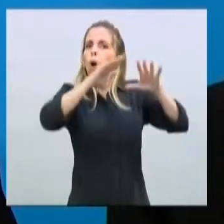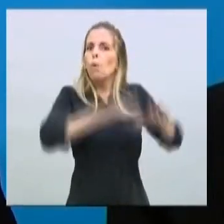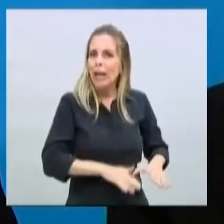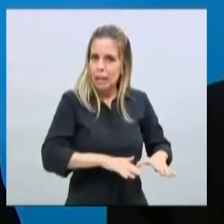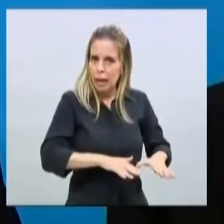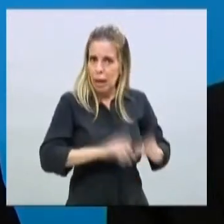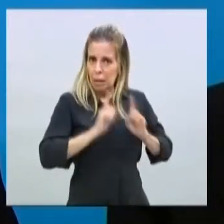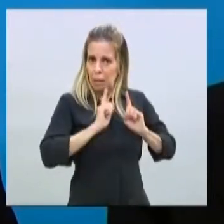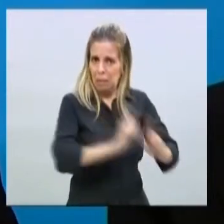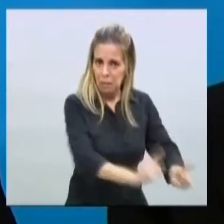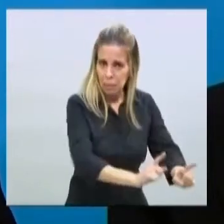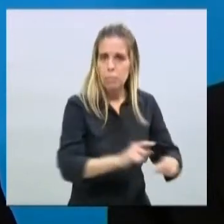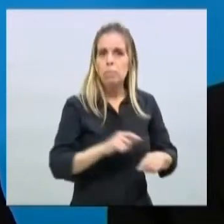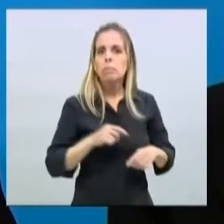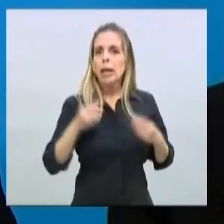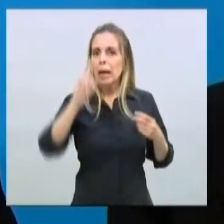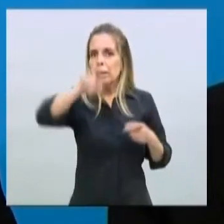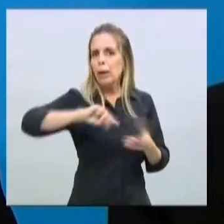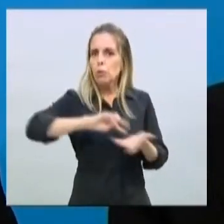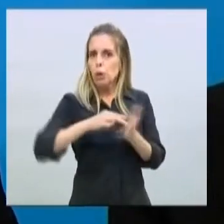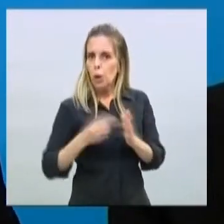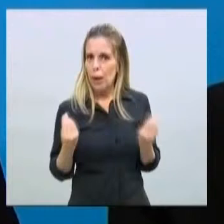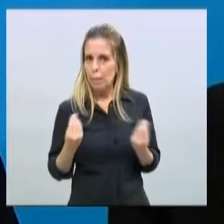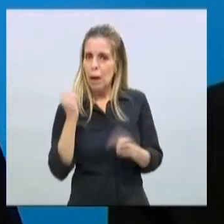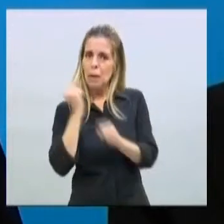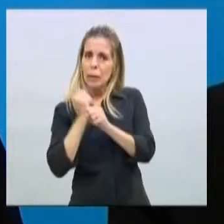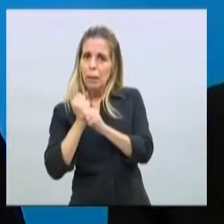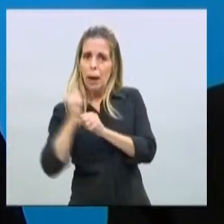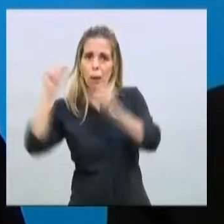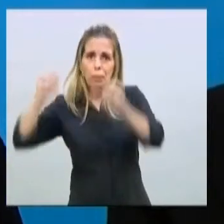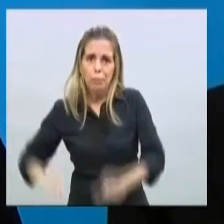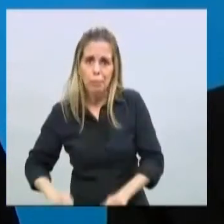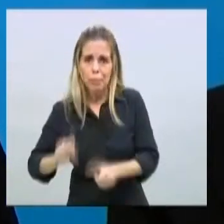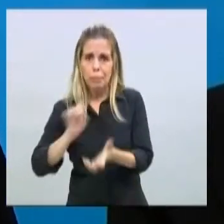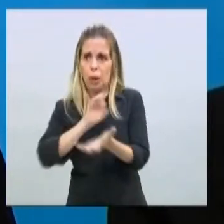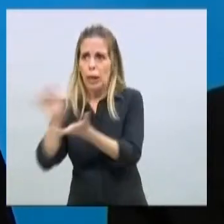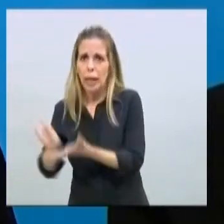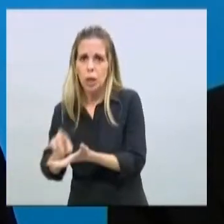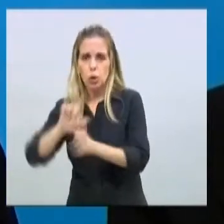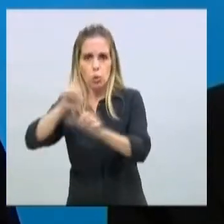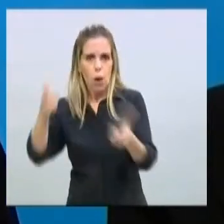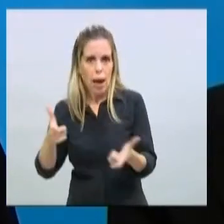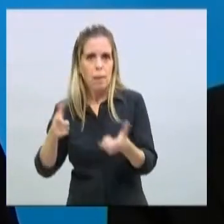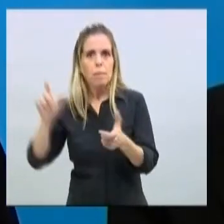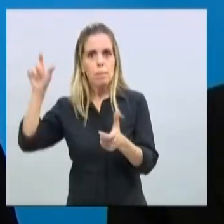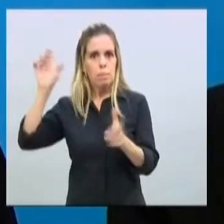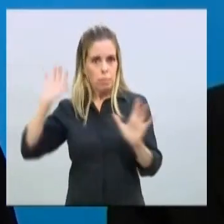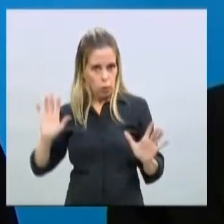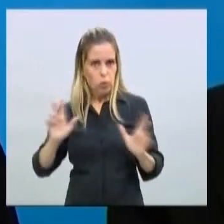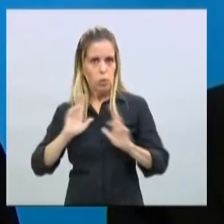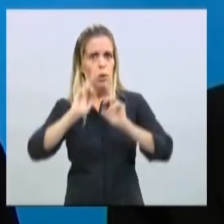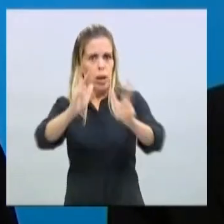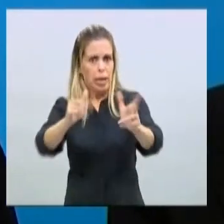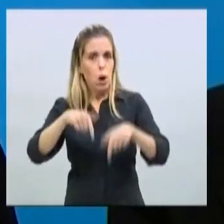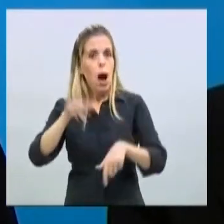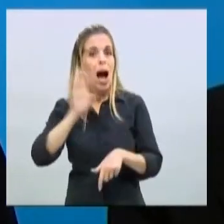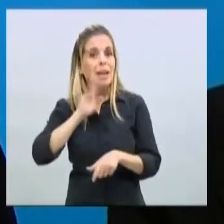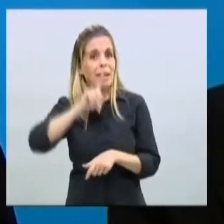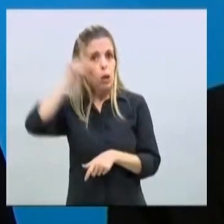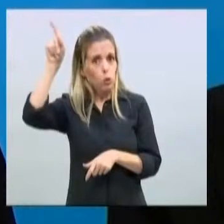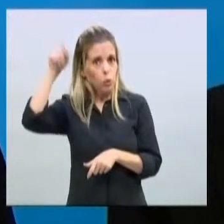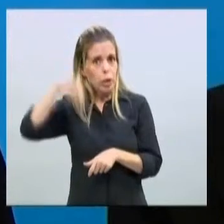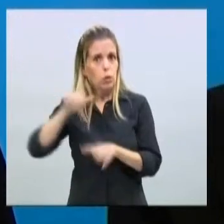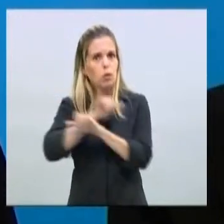desempleo, permítanme decirles que hoy he conocido que el Departamento de Estado de los Estados Unidos reportó un aumento del desempleo